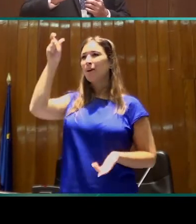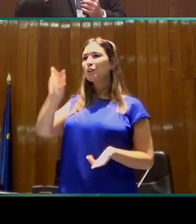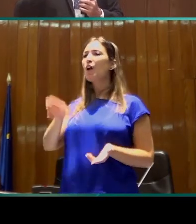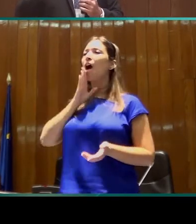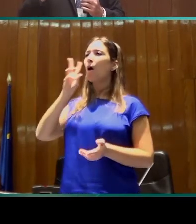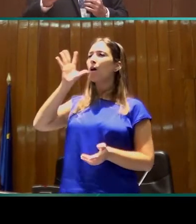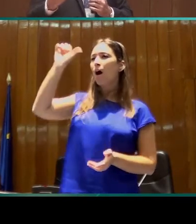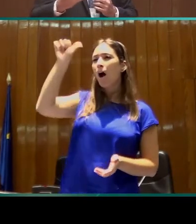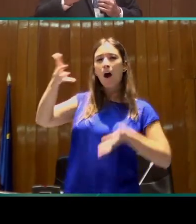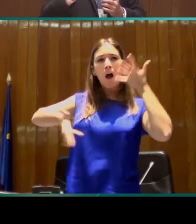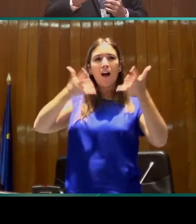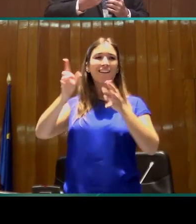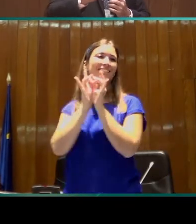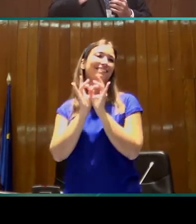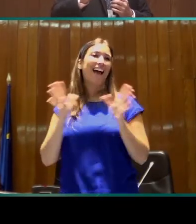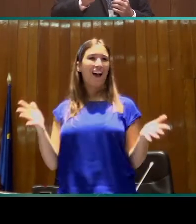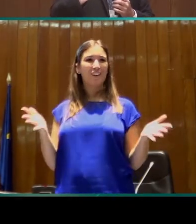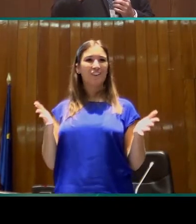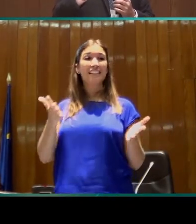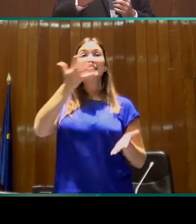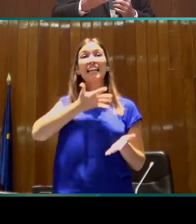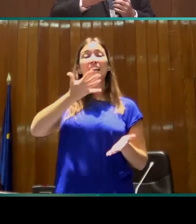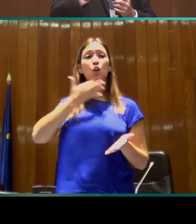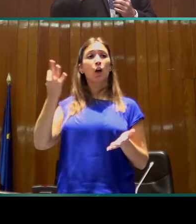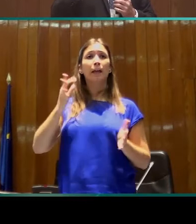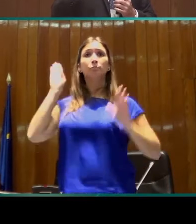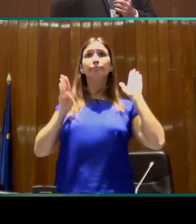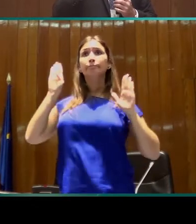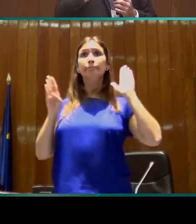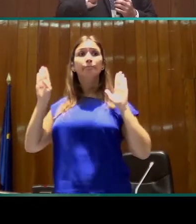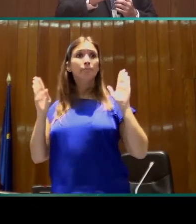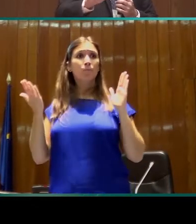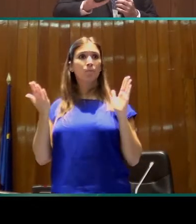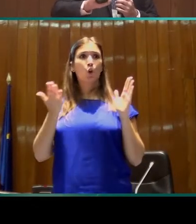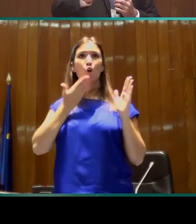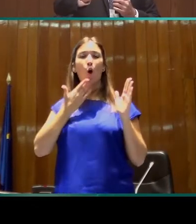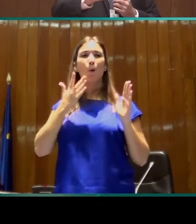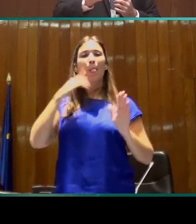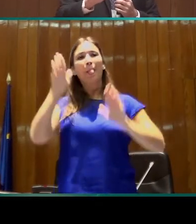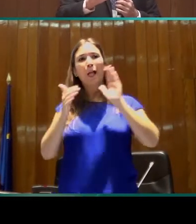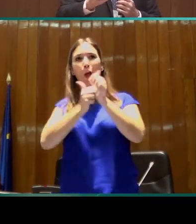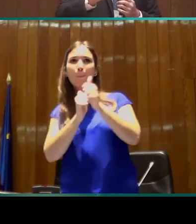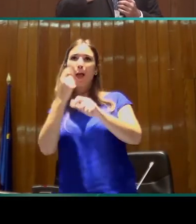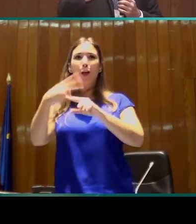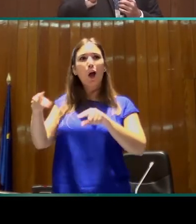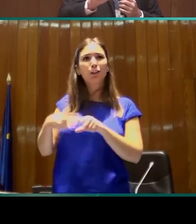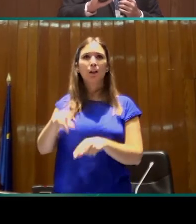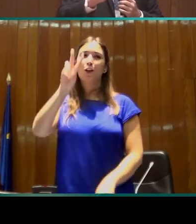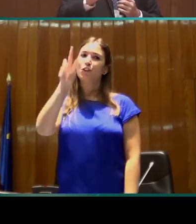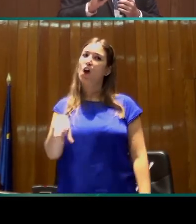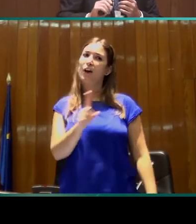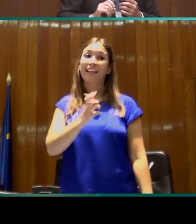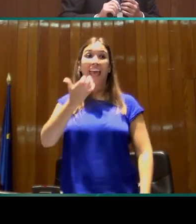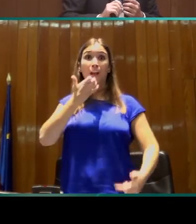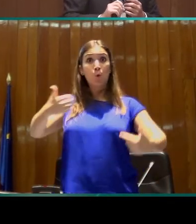a una persona signando, queda claro que no simplemente representan a ciertas pantomimas que podemos hacer